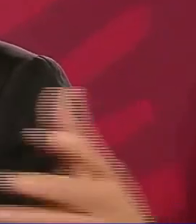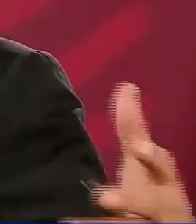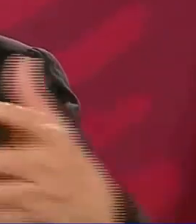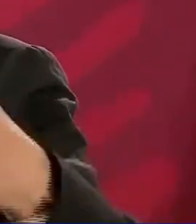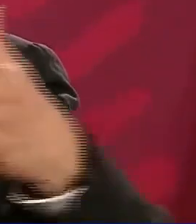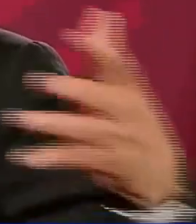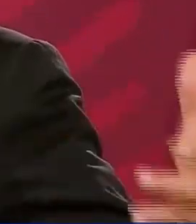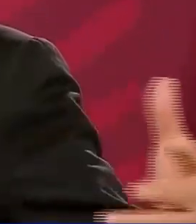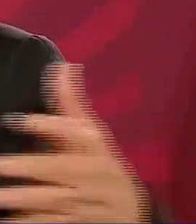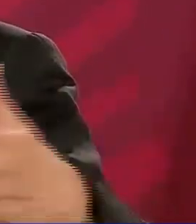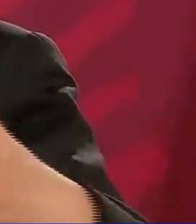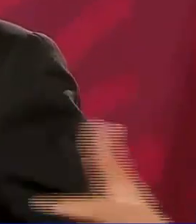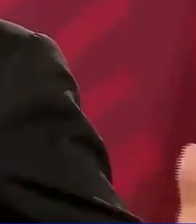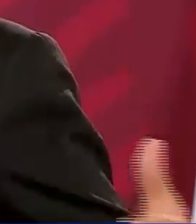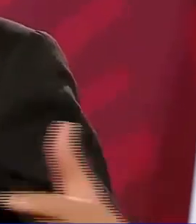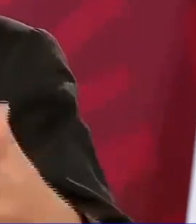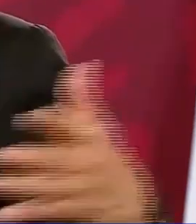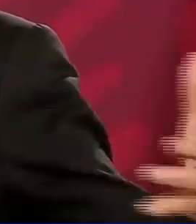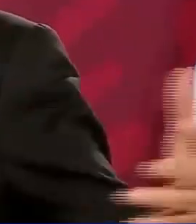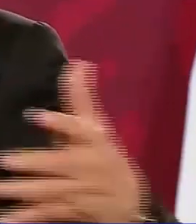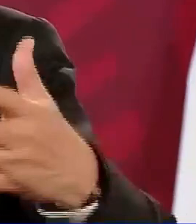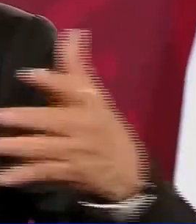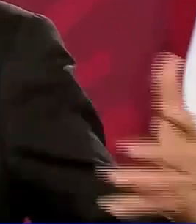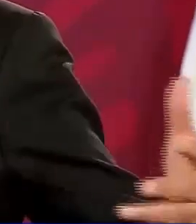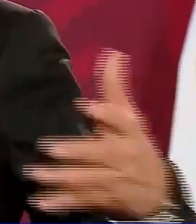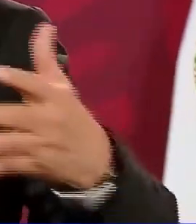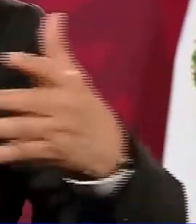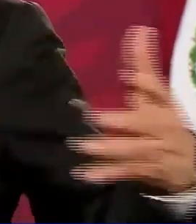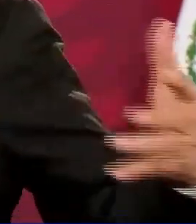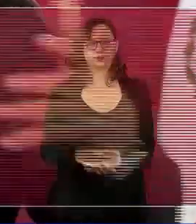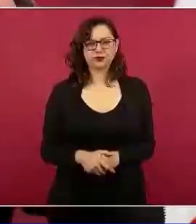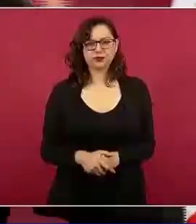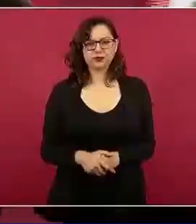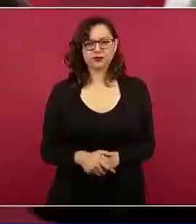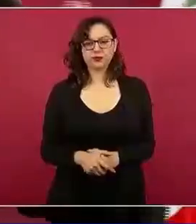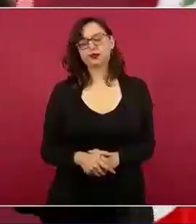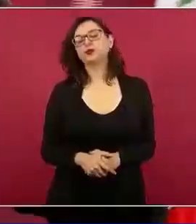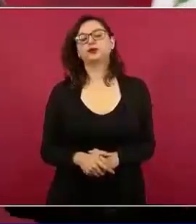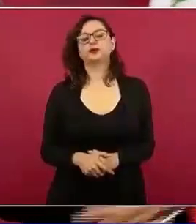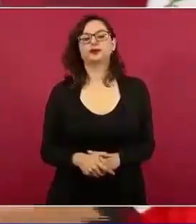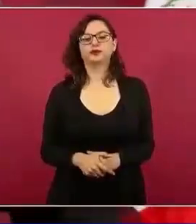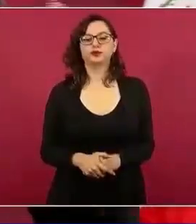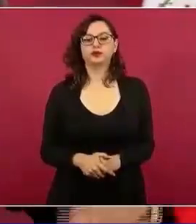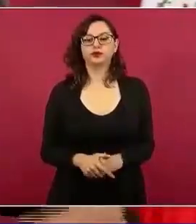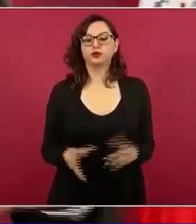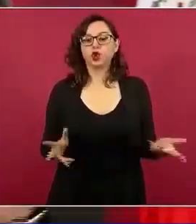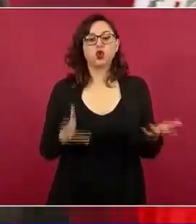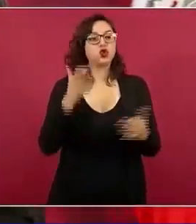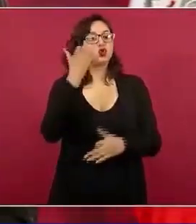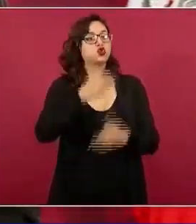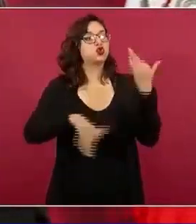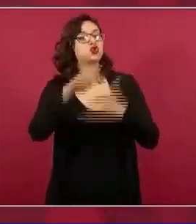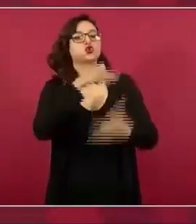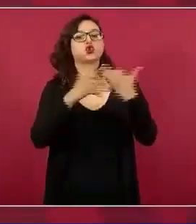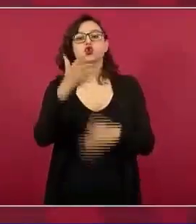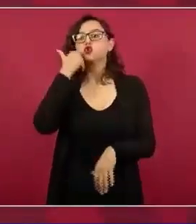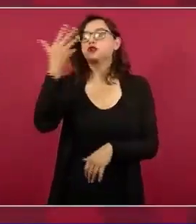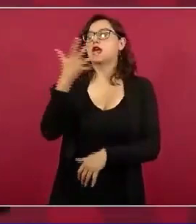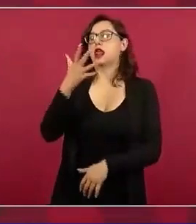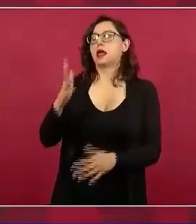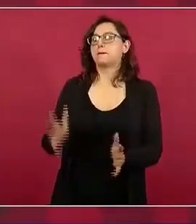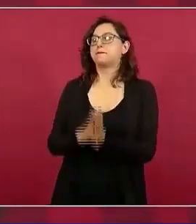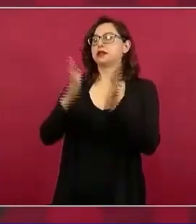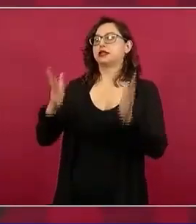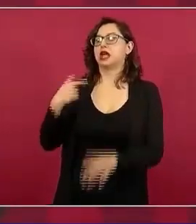ver, no cualquiera, ya yo quiero ser presidente municipal, yo quiero ser gobernador, yo quiero ser